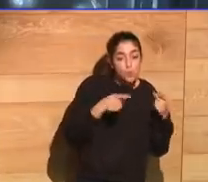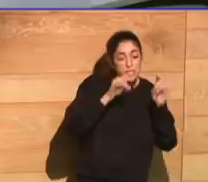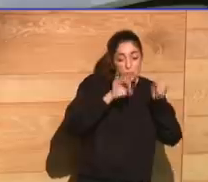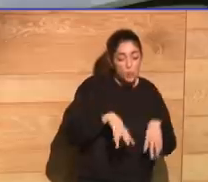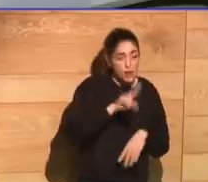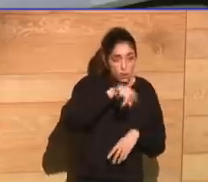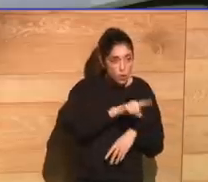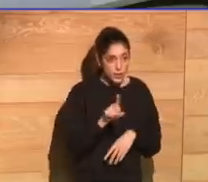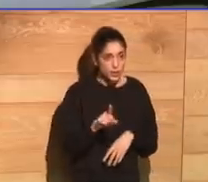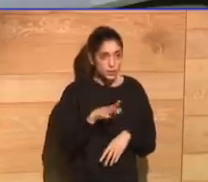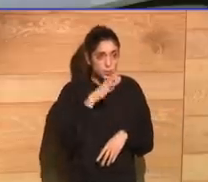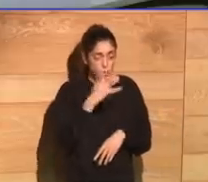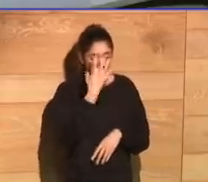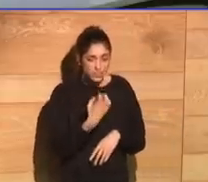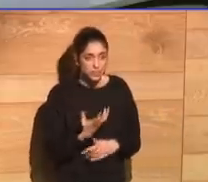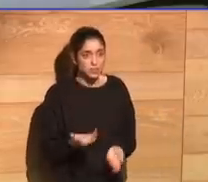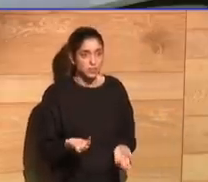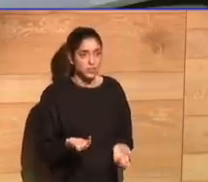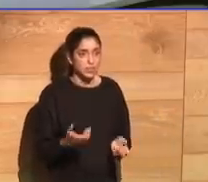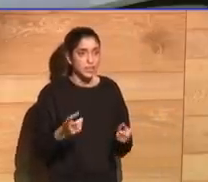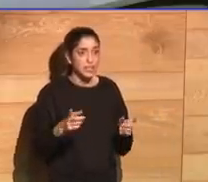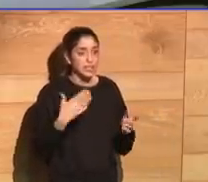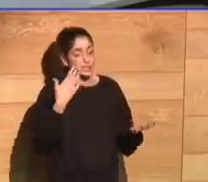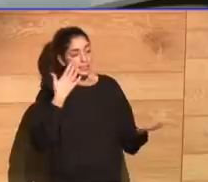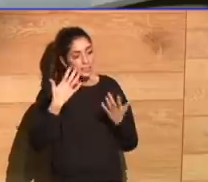triste. Es un buen trabajo, ¿eh? Es técnicamente un buen trabajo.